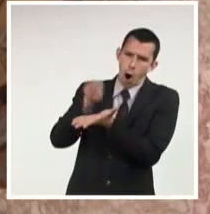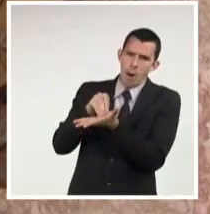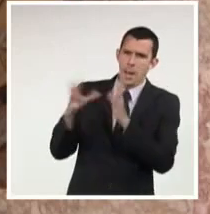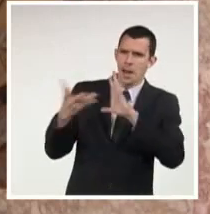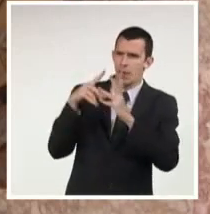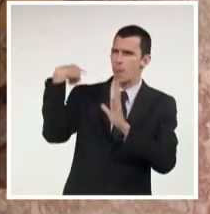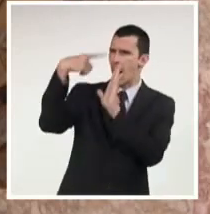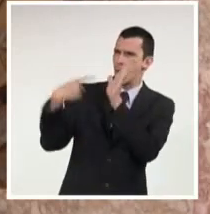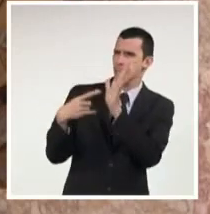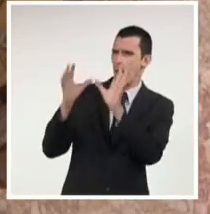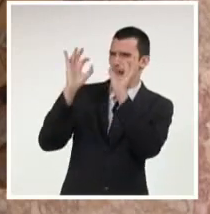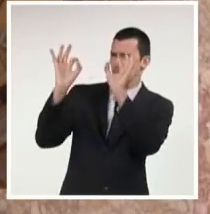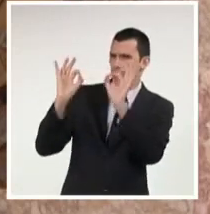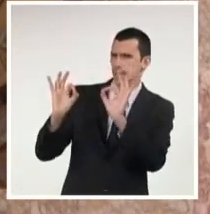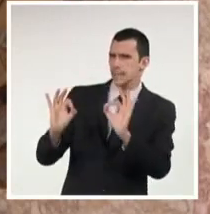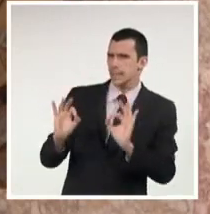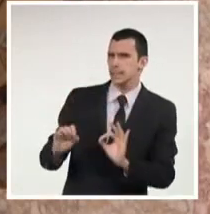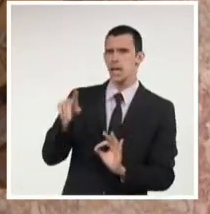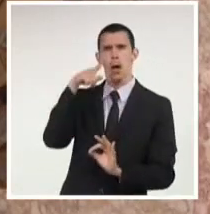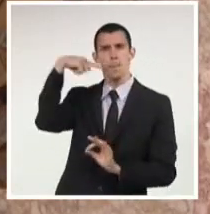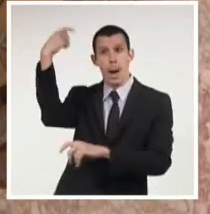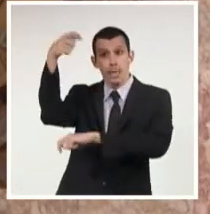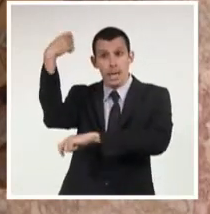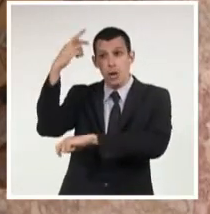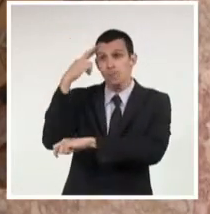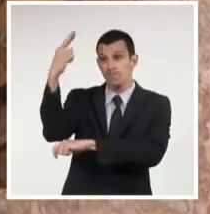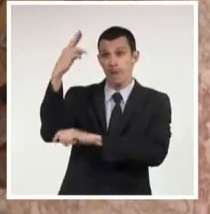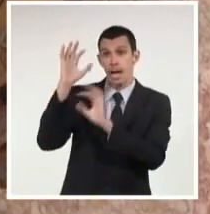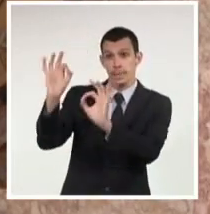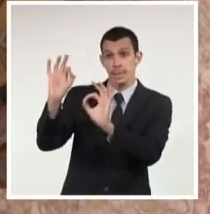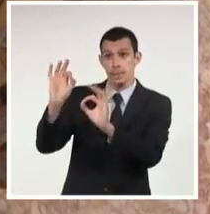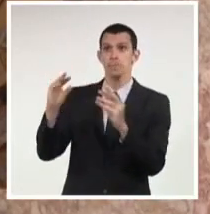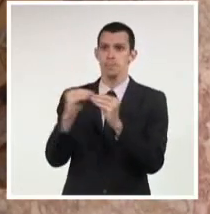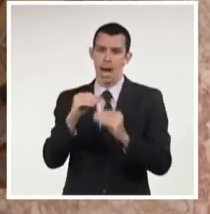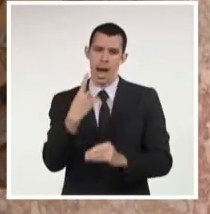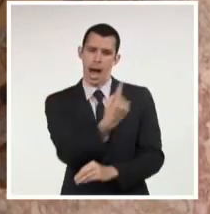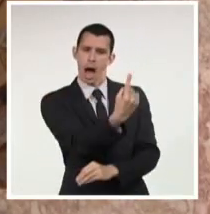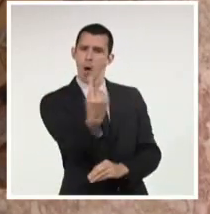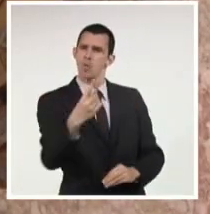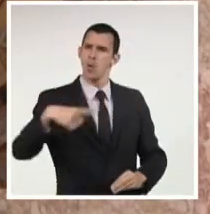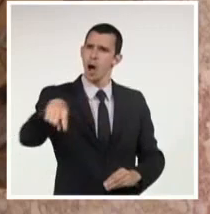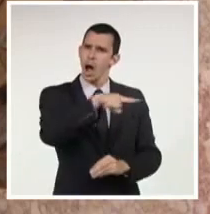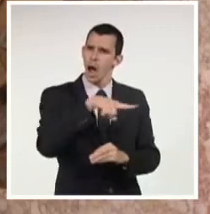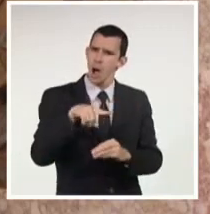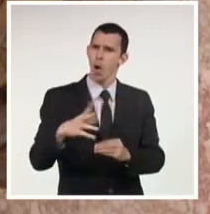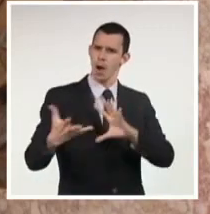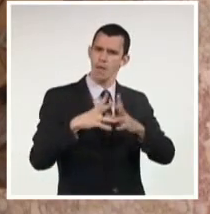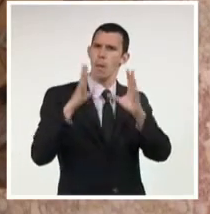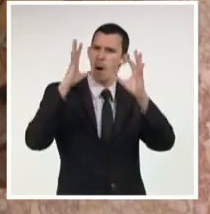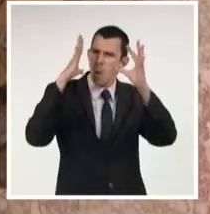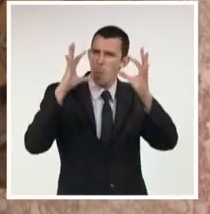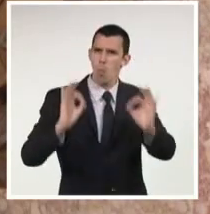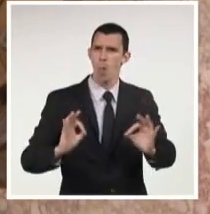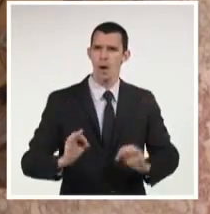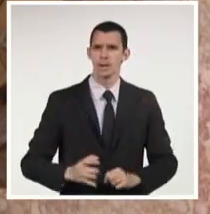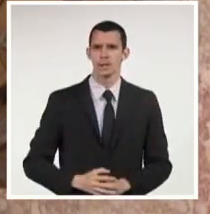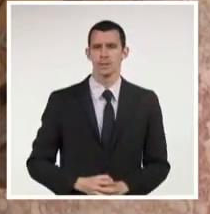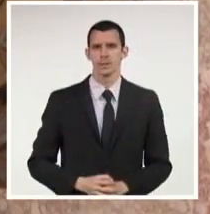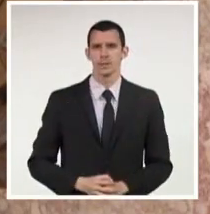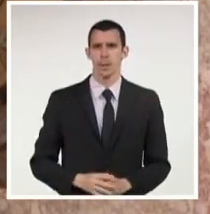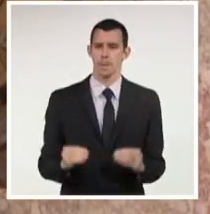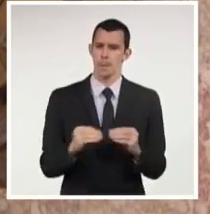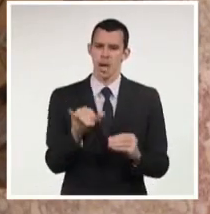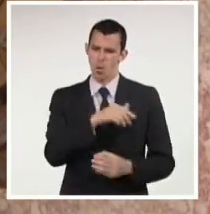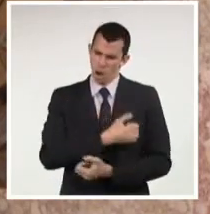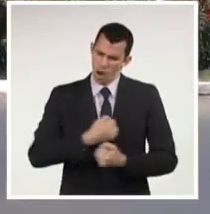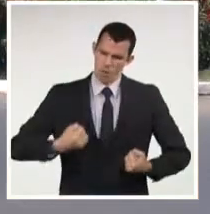cualidades patrióticas, revolucionarias y su entrega a la causa, así como su capacidad de resistencia